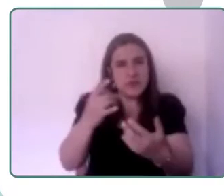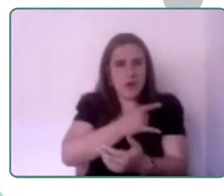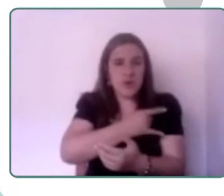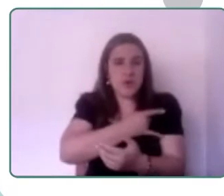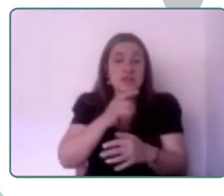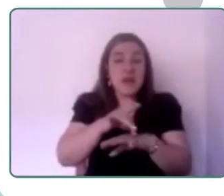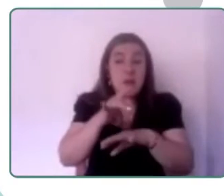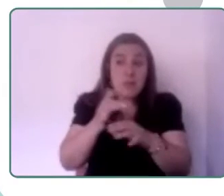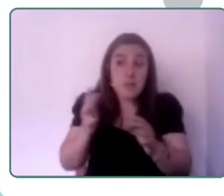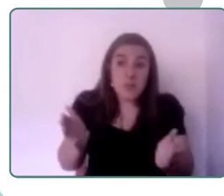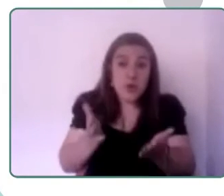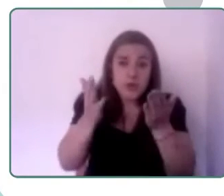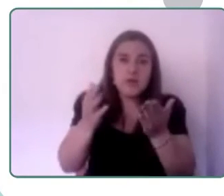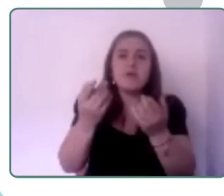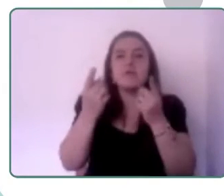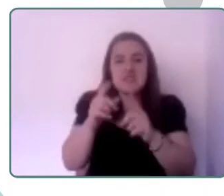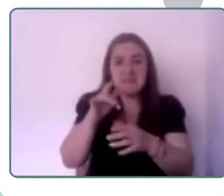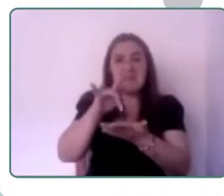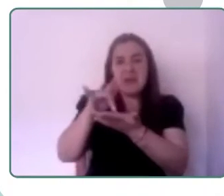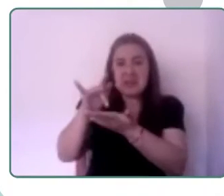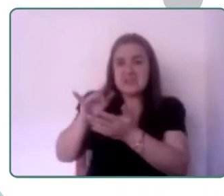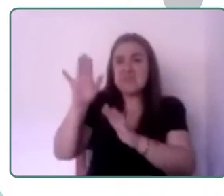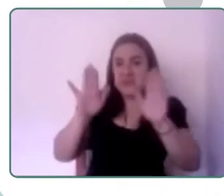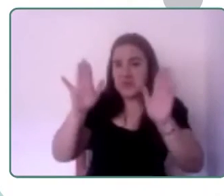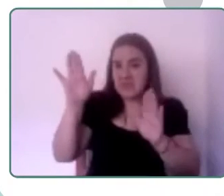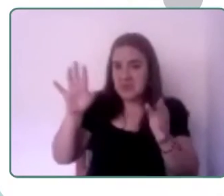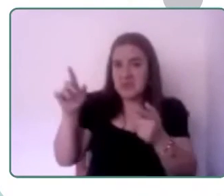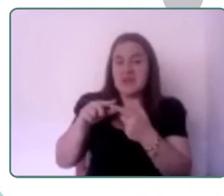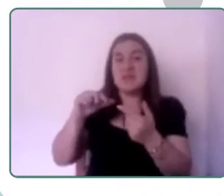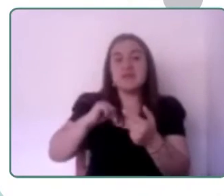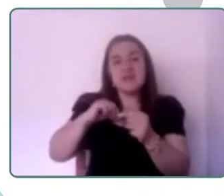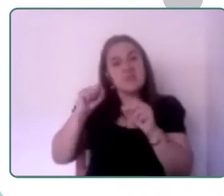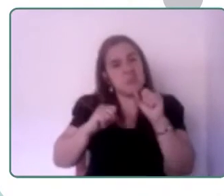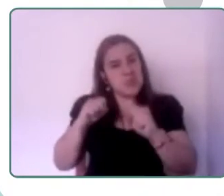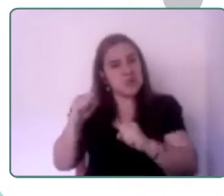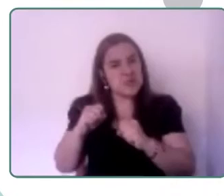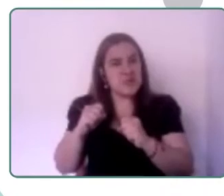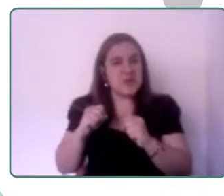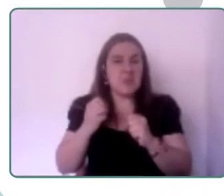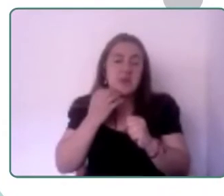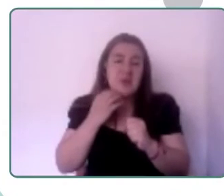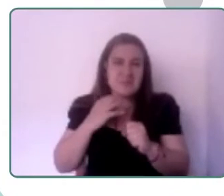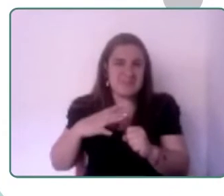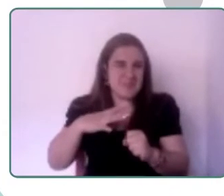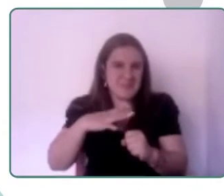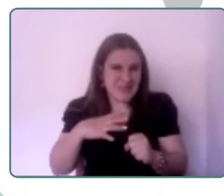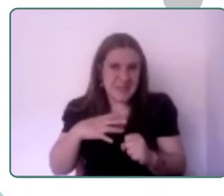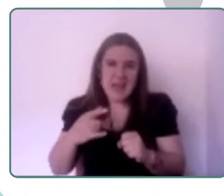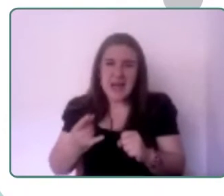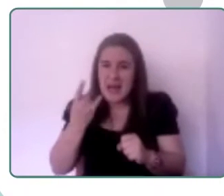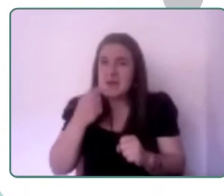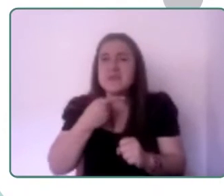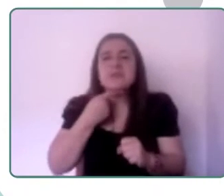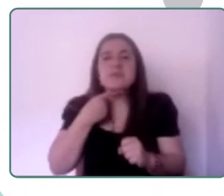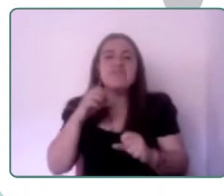de participación democrática, también tienen posibilidades de manifestar inconformidades por medio de cartas grupales a